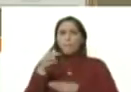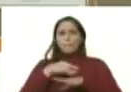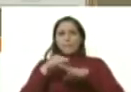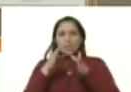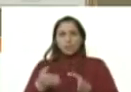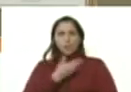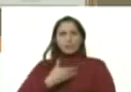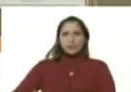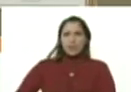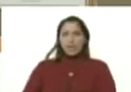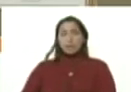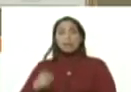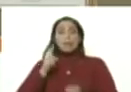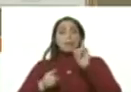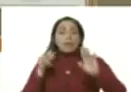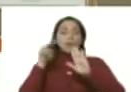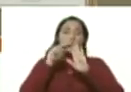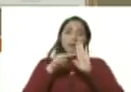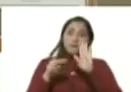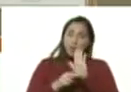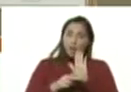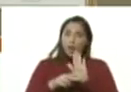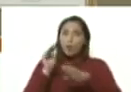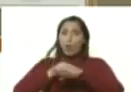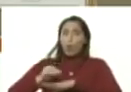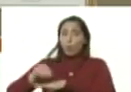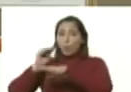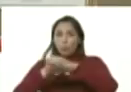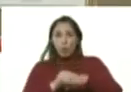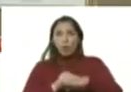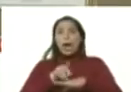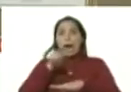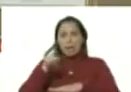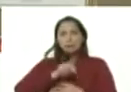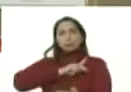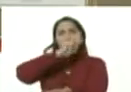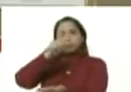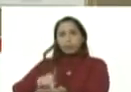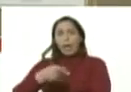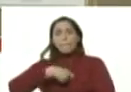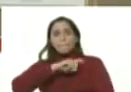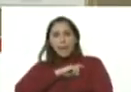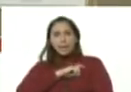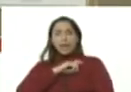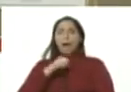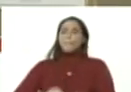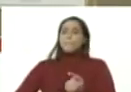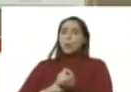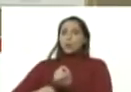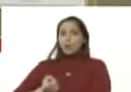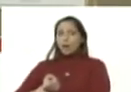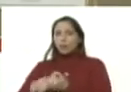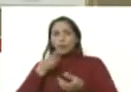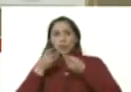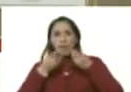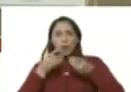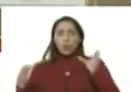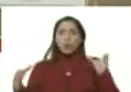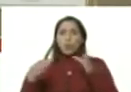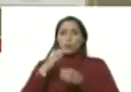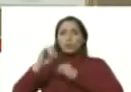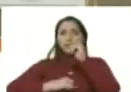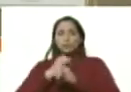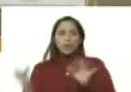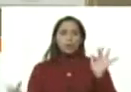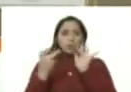nivel que se convoque, ahí estará España apoyando el diálogo. Hablamos del Grupo Internacional de Contacto, que